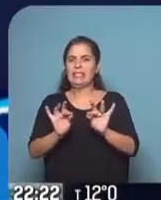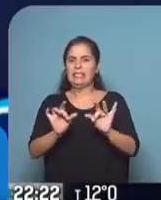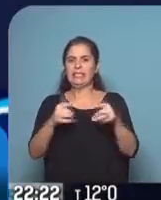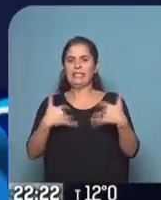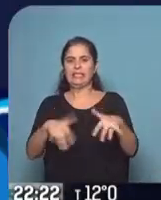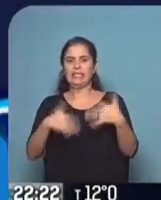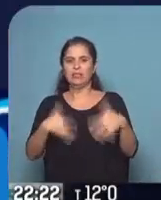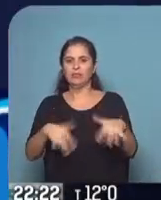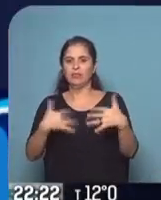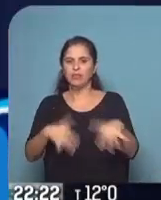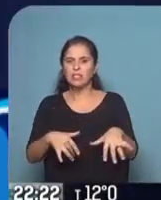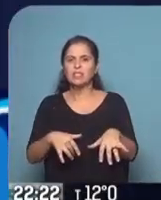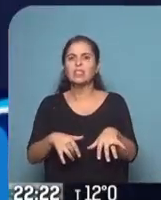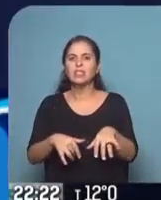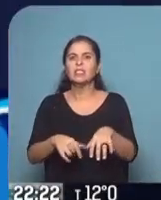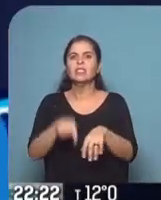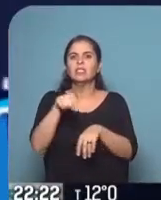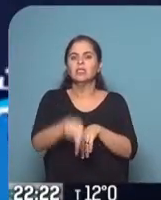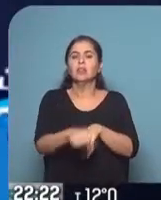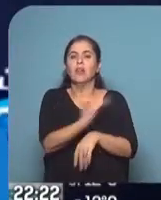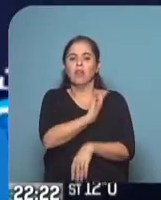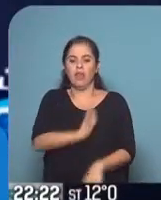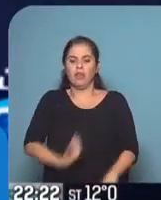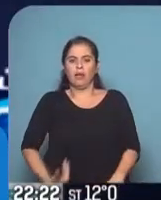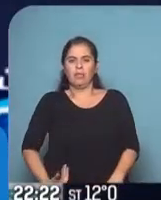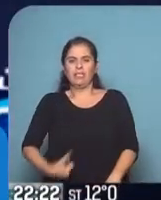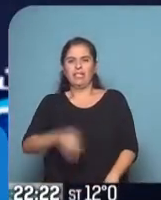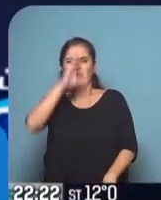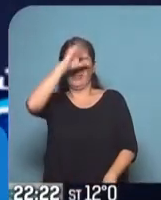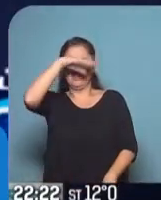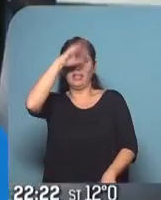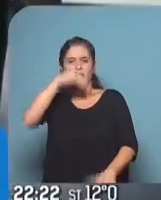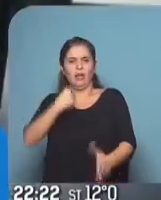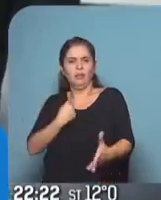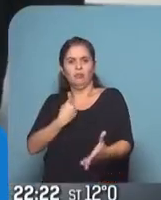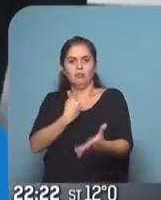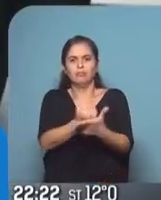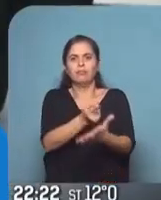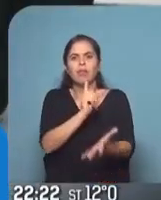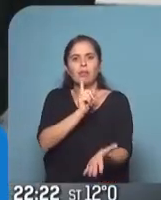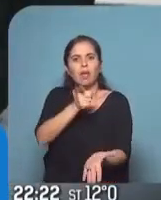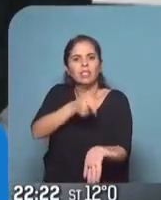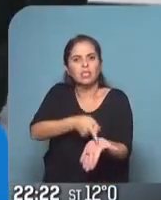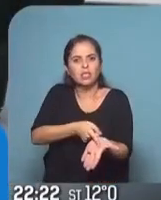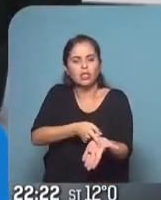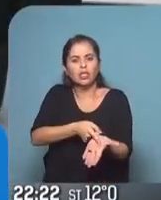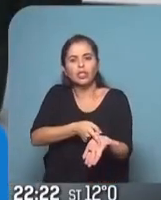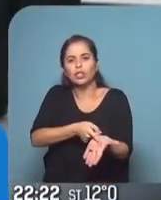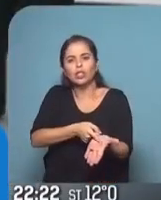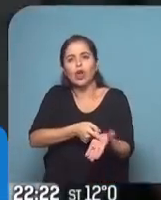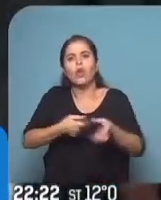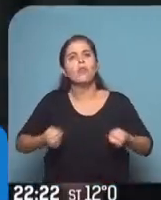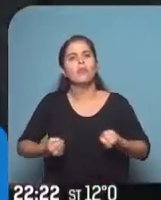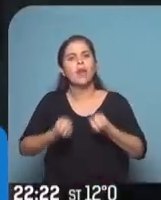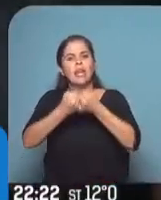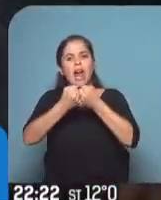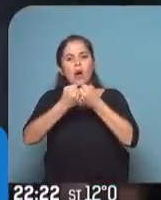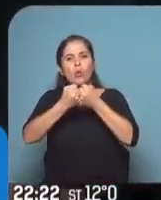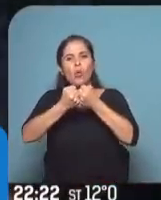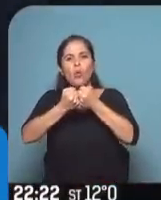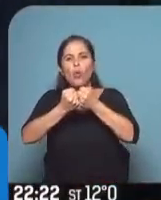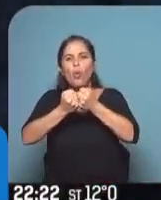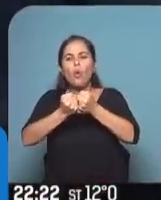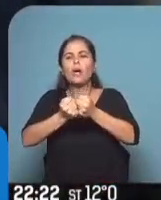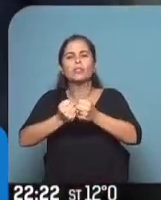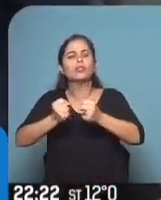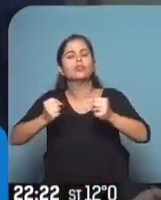el punto más alto desde que la administración Trump decidió, hace un año, retirarse unilateralmente del acuerdo nuclear alcanzado con